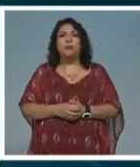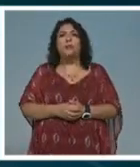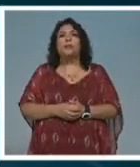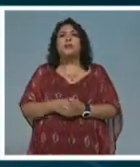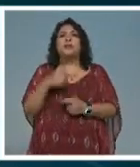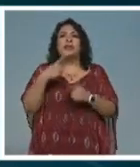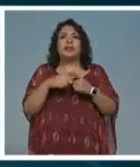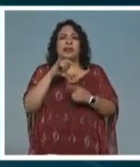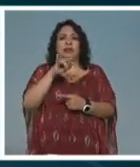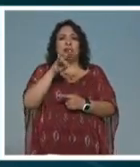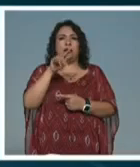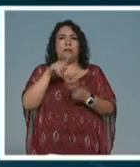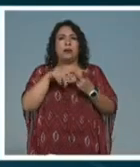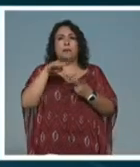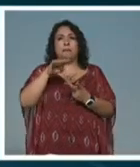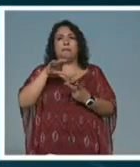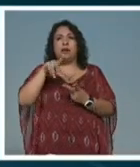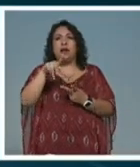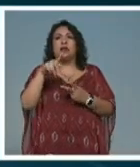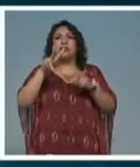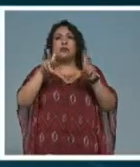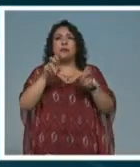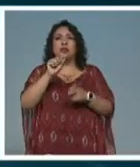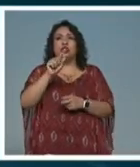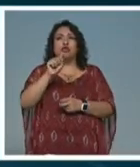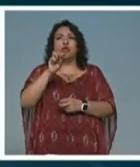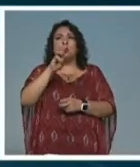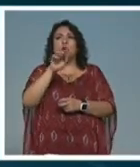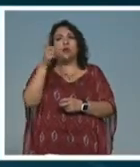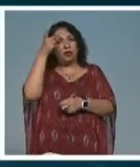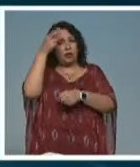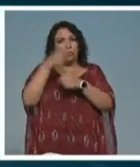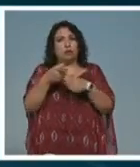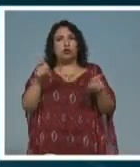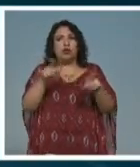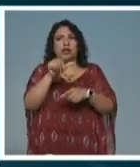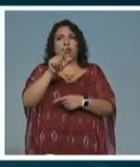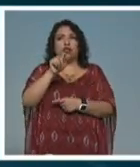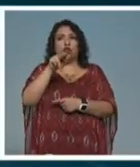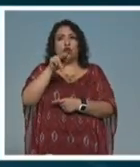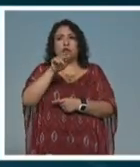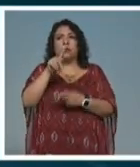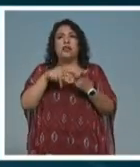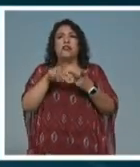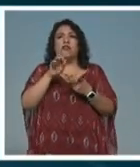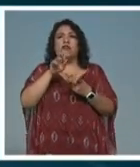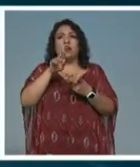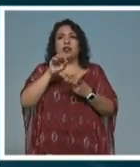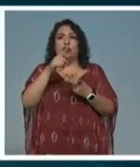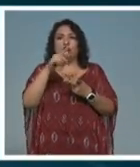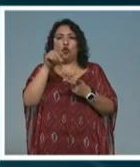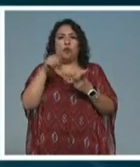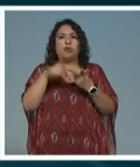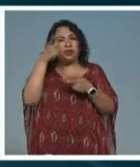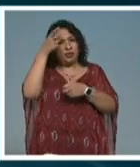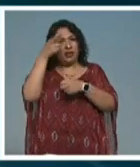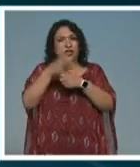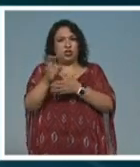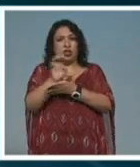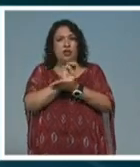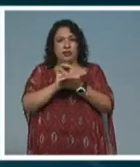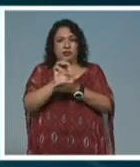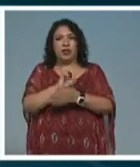Creada por Ian Bell y Mark Campbell, Stonewall cuenta con la dirección musical de Antonio Aspiri y de Fernando Gómez Pimentel en la dirección